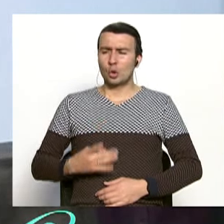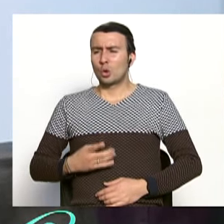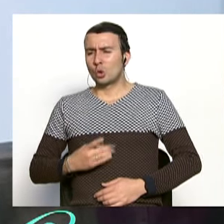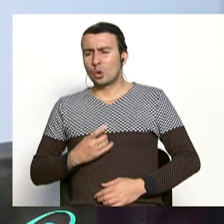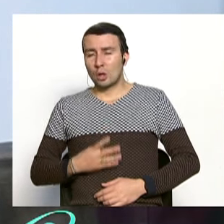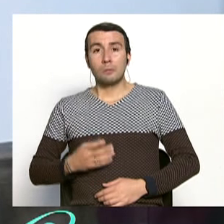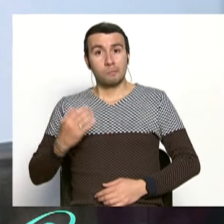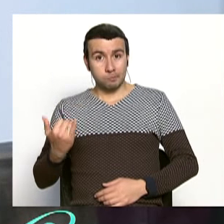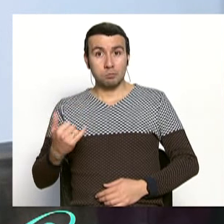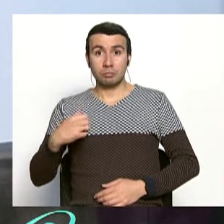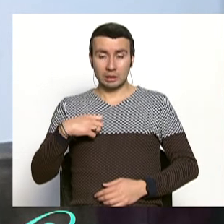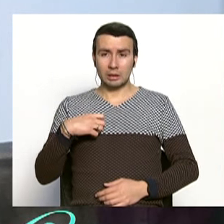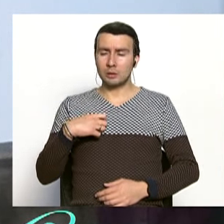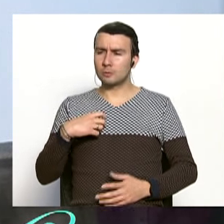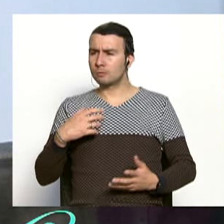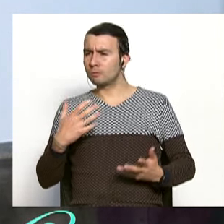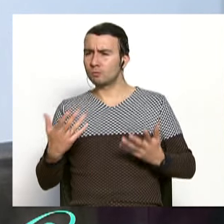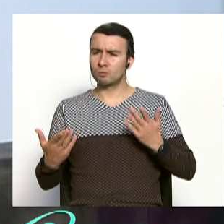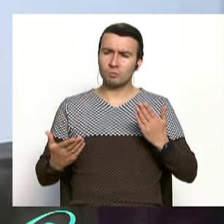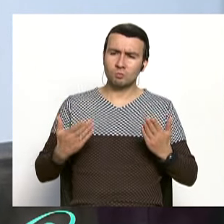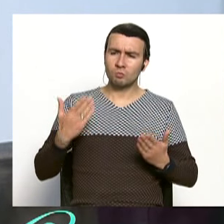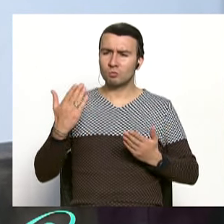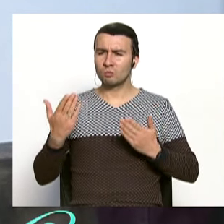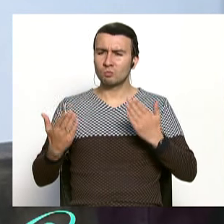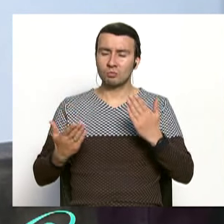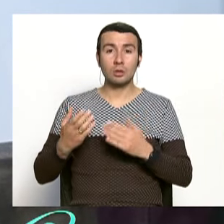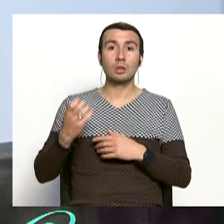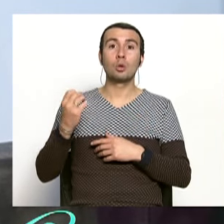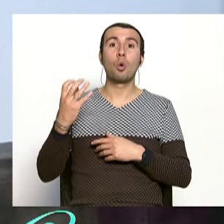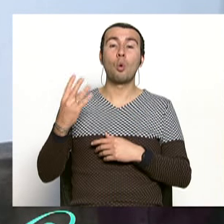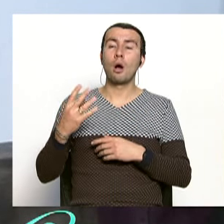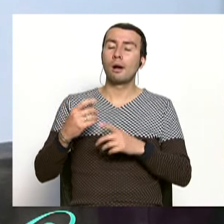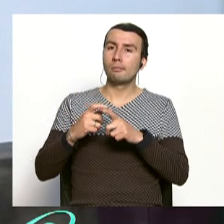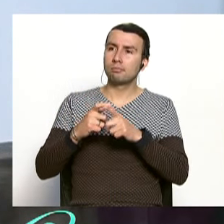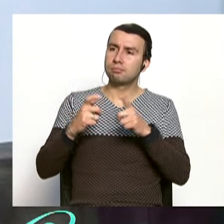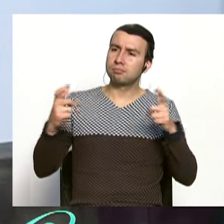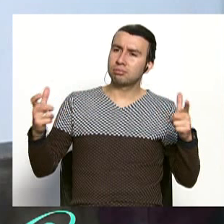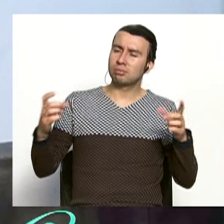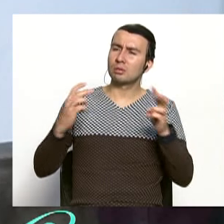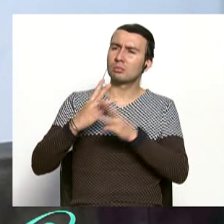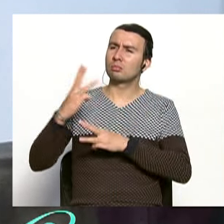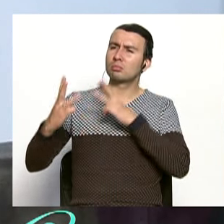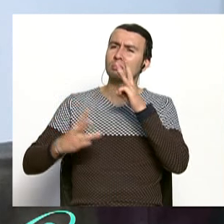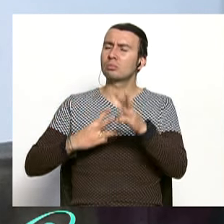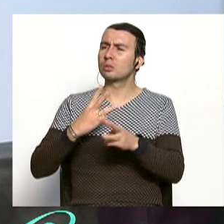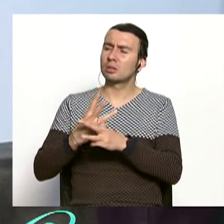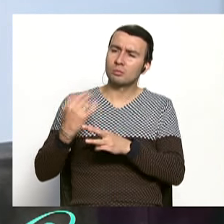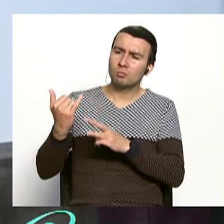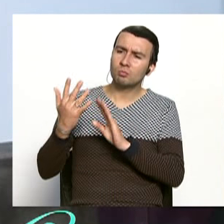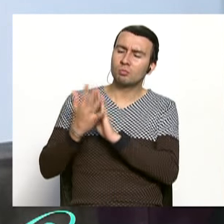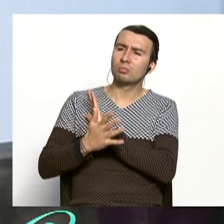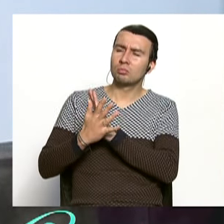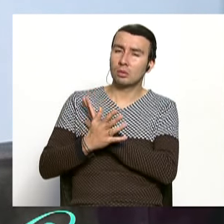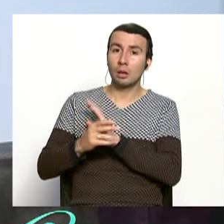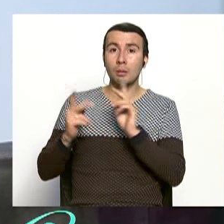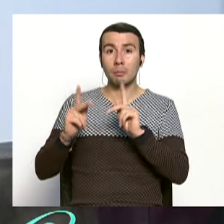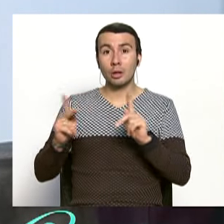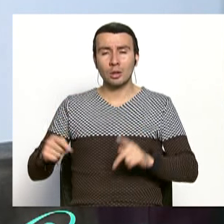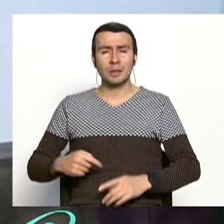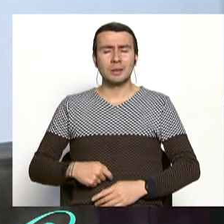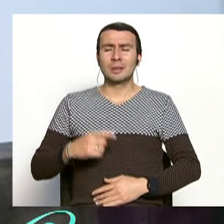nosotros tenemos y en general en las estadísticas mundiales se habla de que en pacientes con dolor pélvico